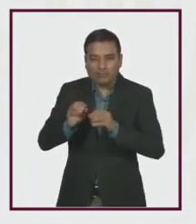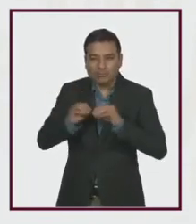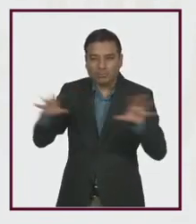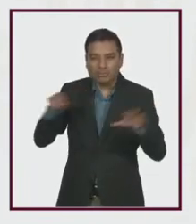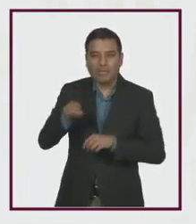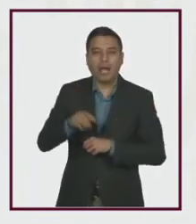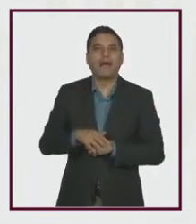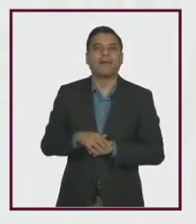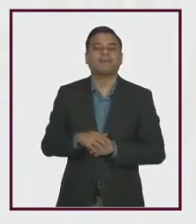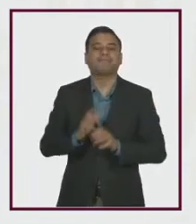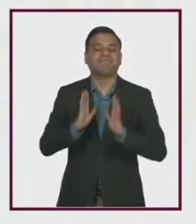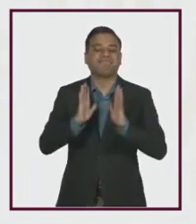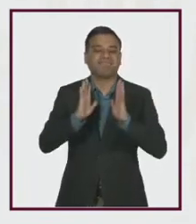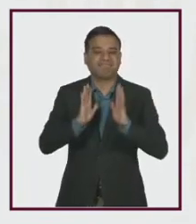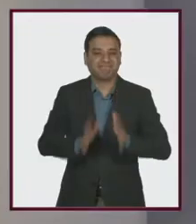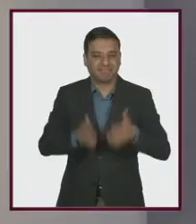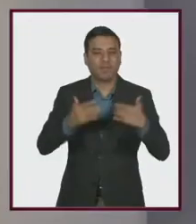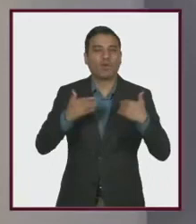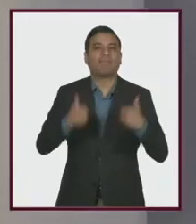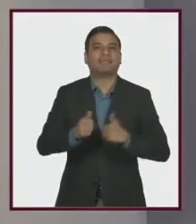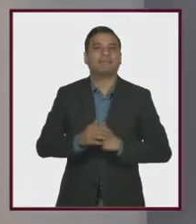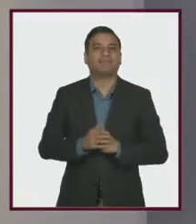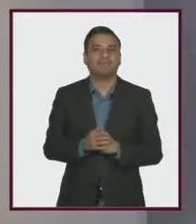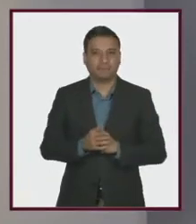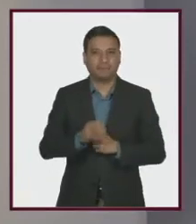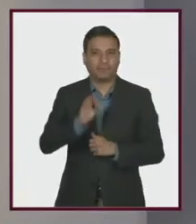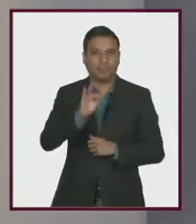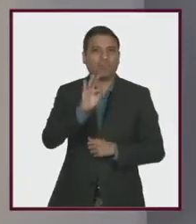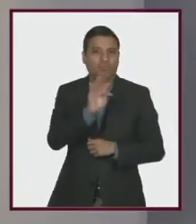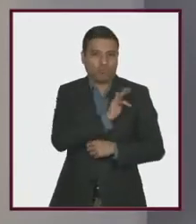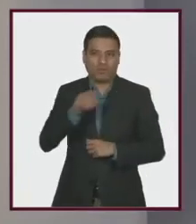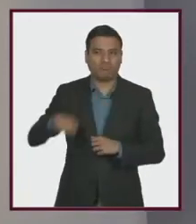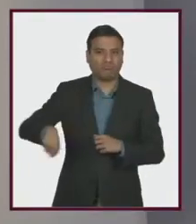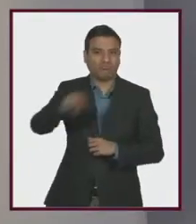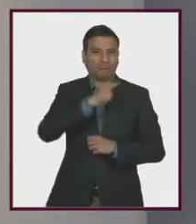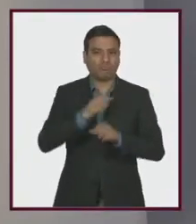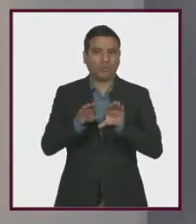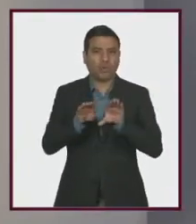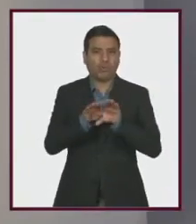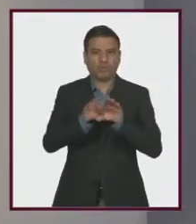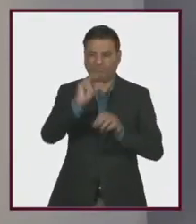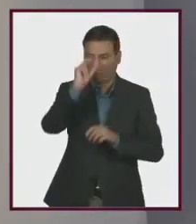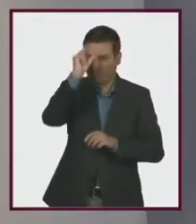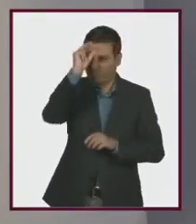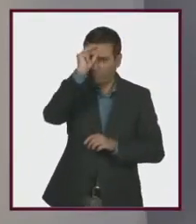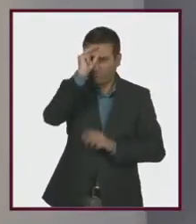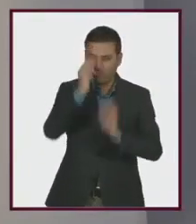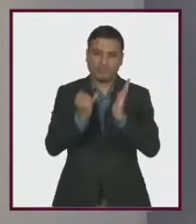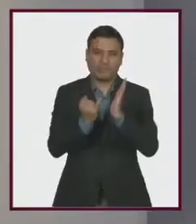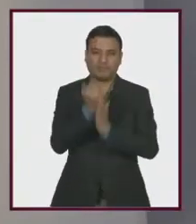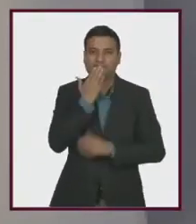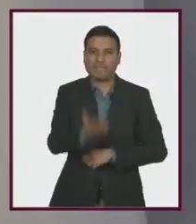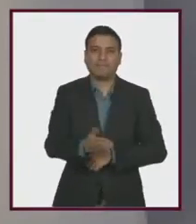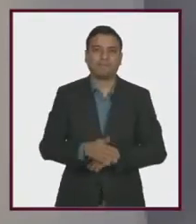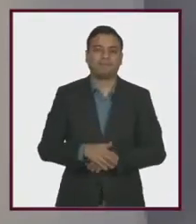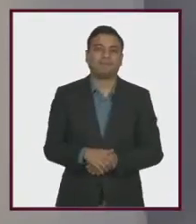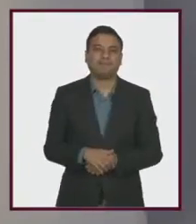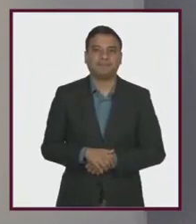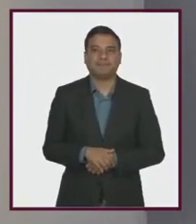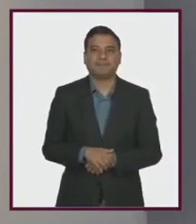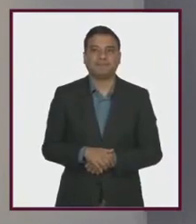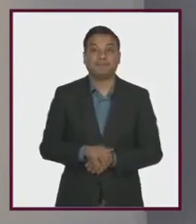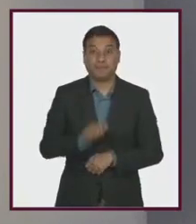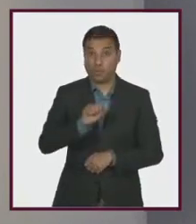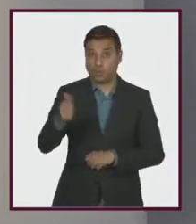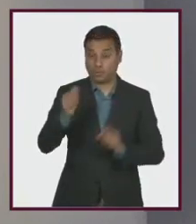consumes sustancias. Y a partir de eso, pues que también ellos tengan esa capacidad de decisión. La que